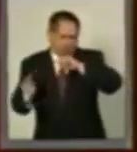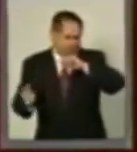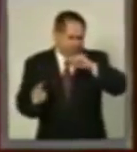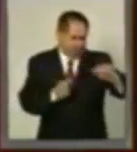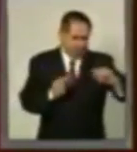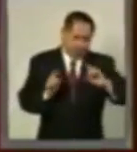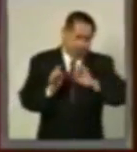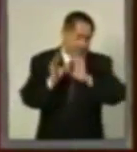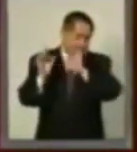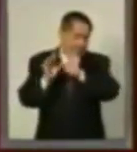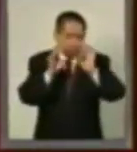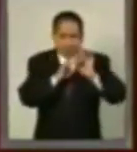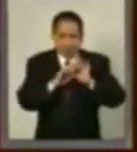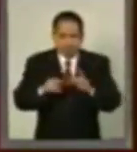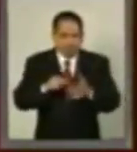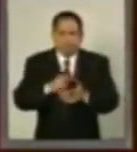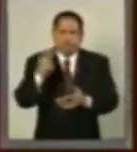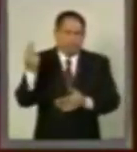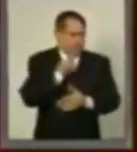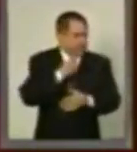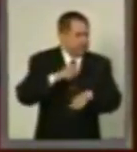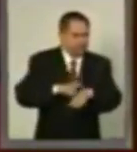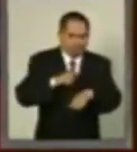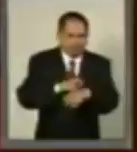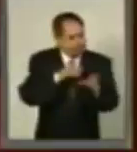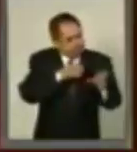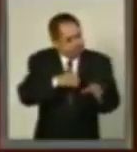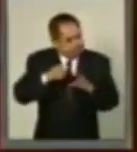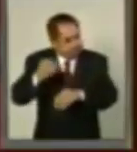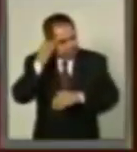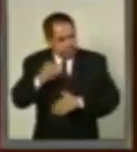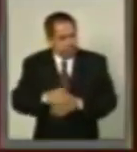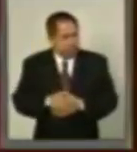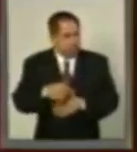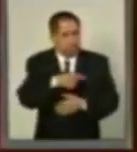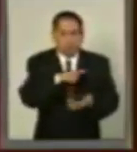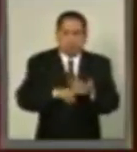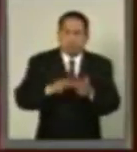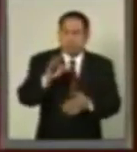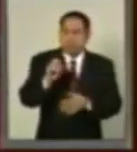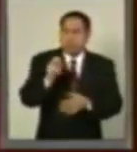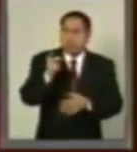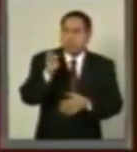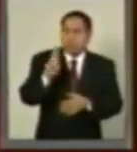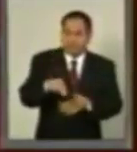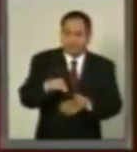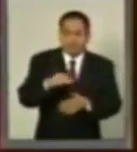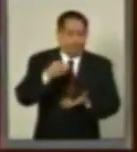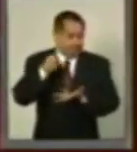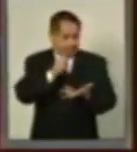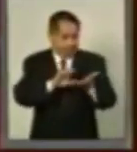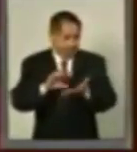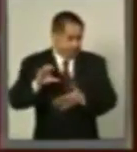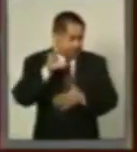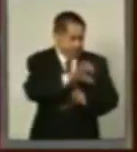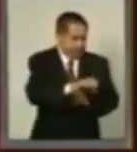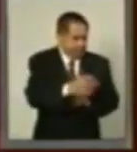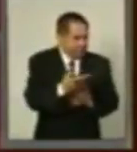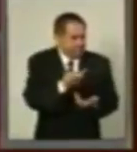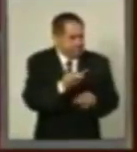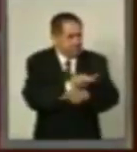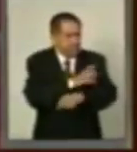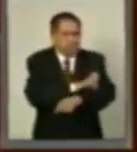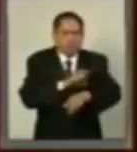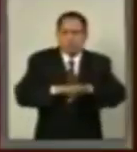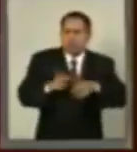hidrometeorológicos que hemos vivido así lo requieren. Sobre los recursos del Fonden y de los asignados en el presupuesto federal, ¿qué